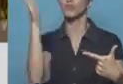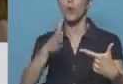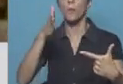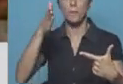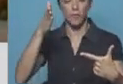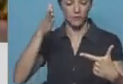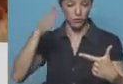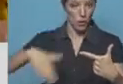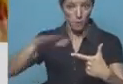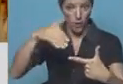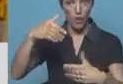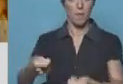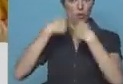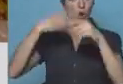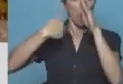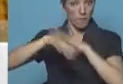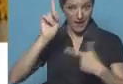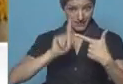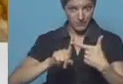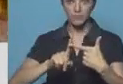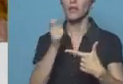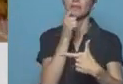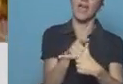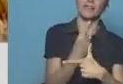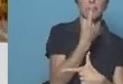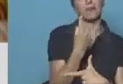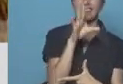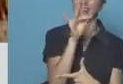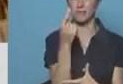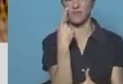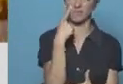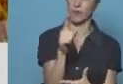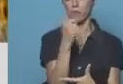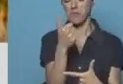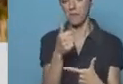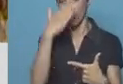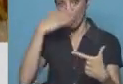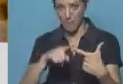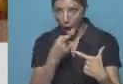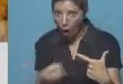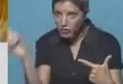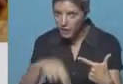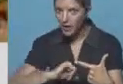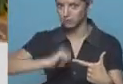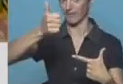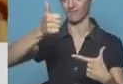votos, luego de una gestión, porque te elijan cuando no te conocen, más o menos, pero que te elijan después es más